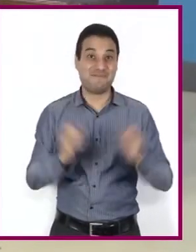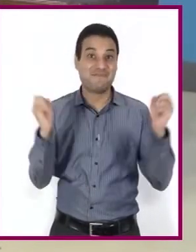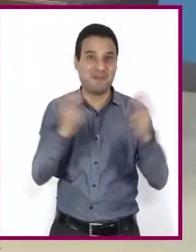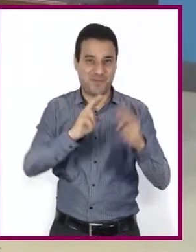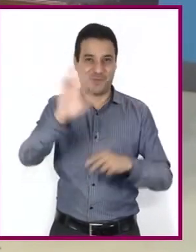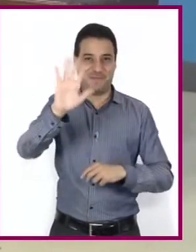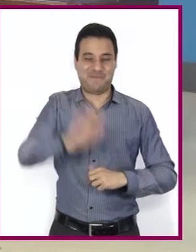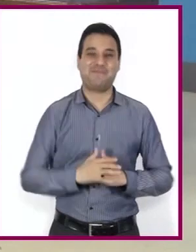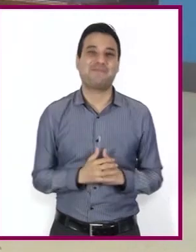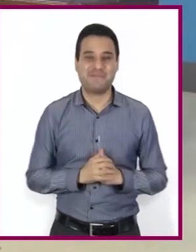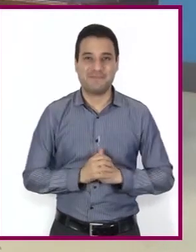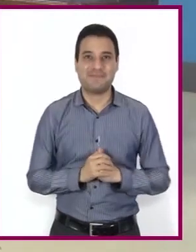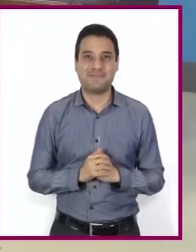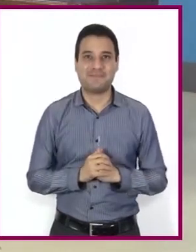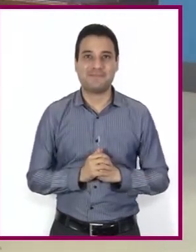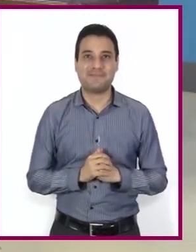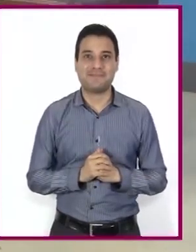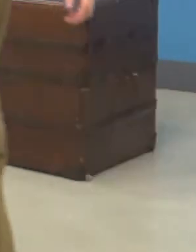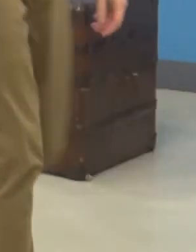próxima!